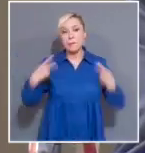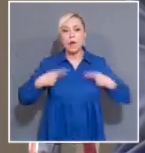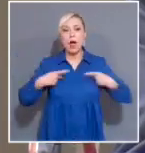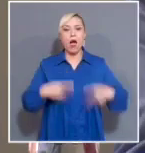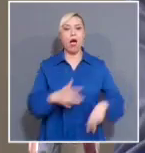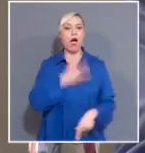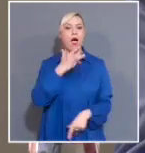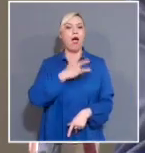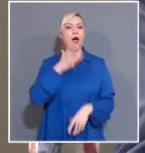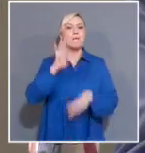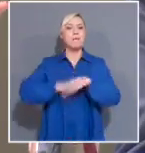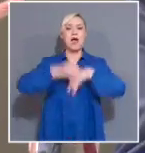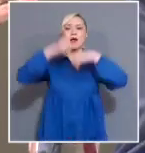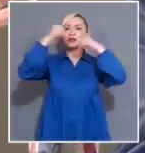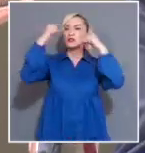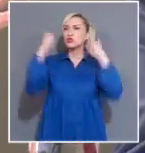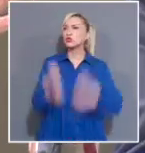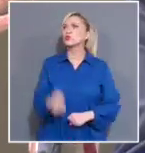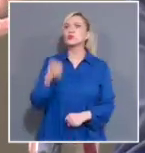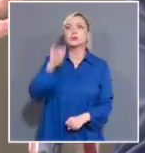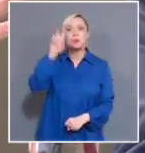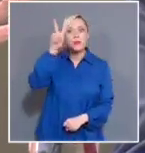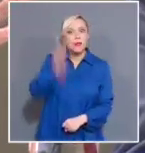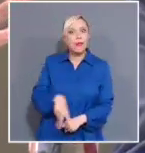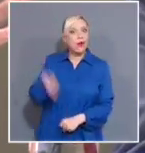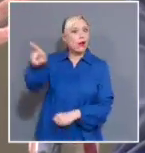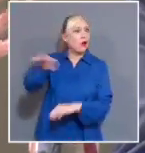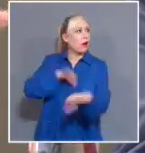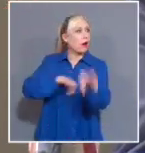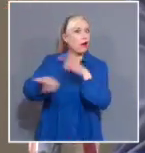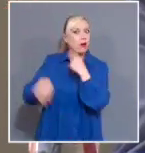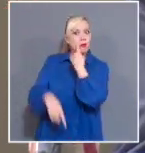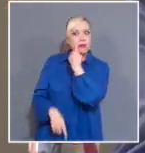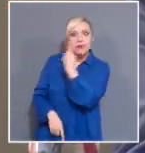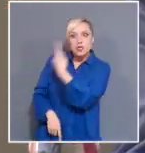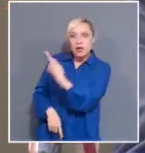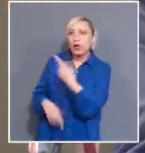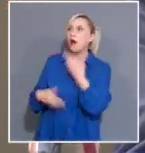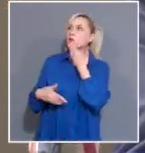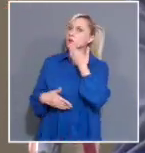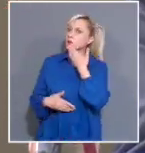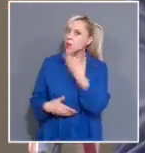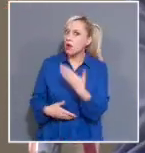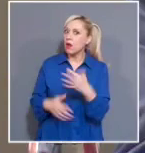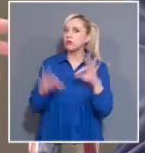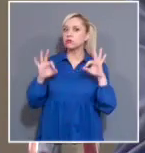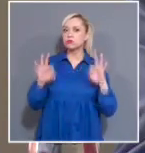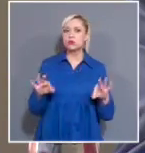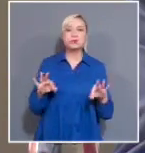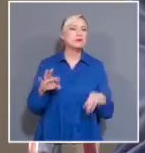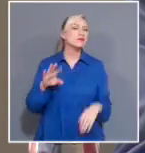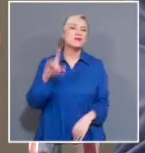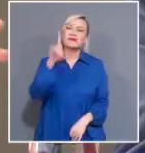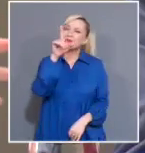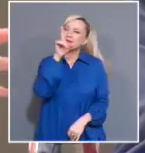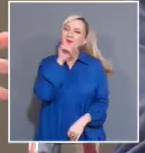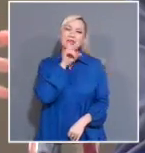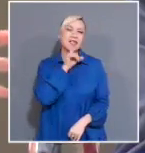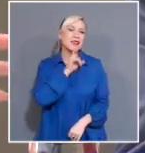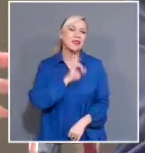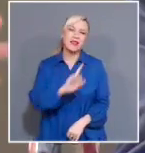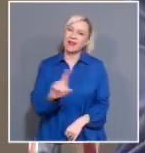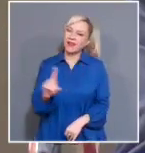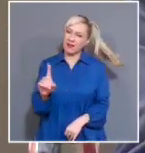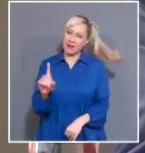la justicia que está recibiendo como sociedades la correcta porque es falso que la justicia o los asuntos de los